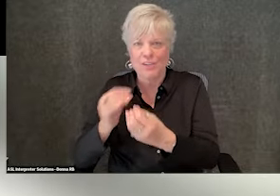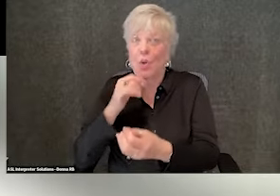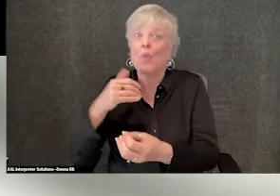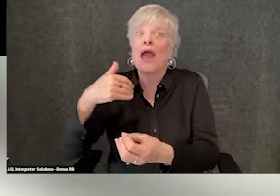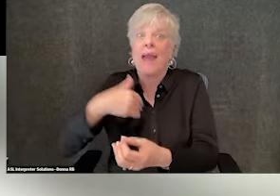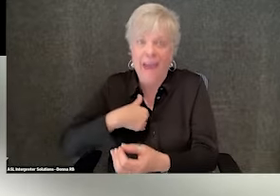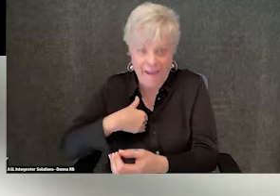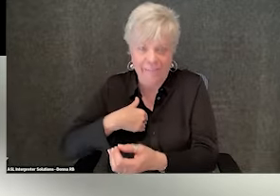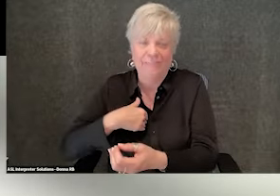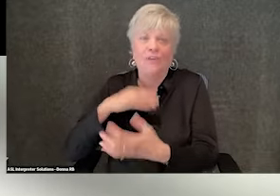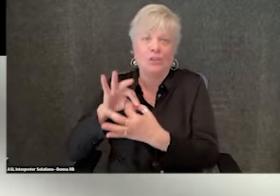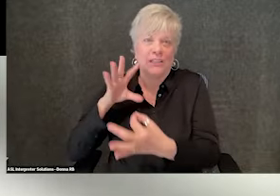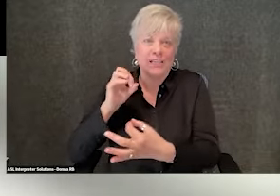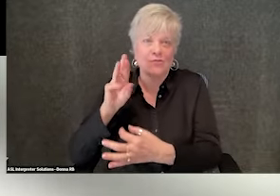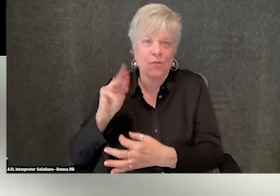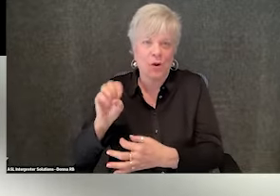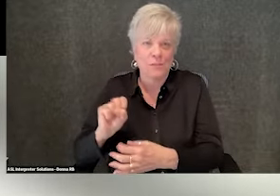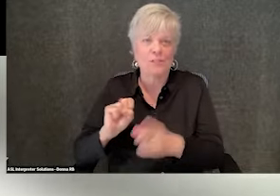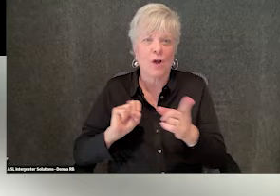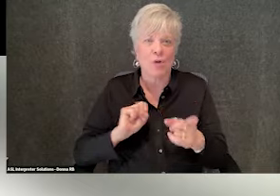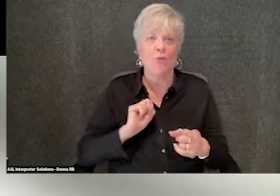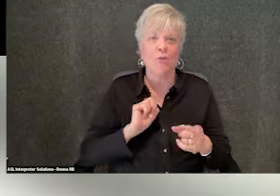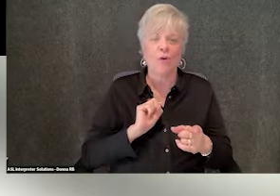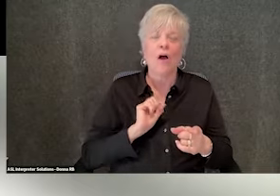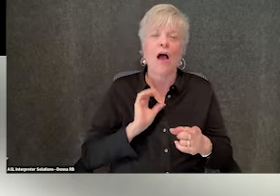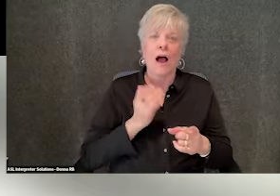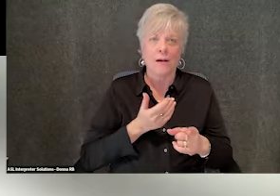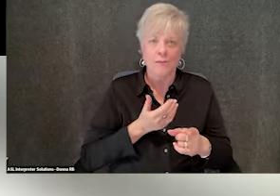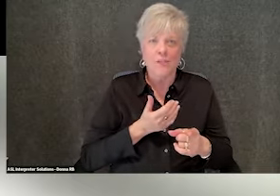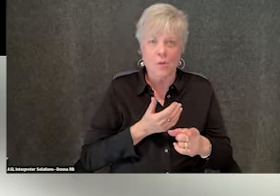una autorización. Depende, es un acuerdo